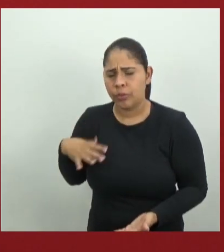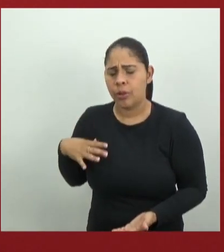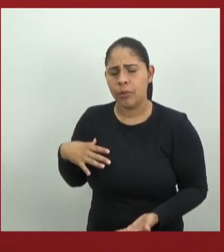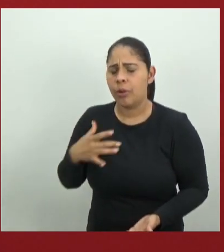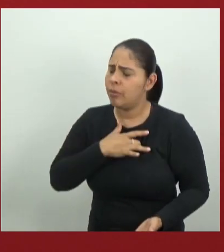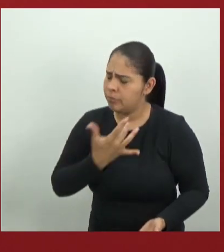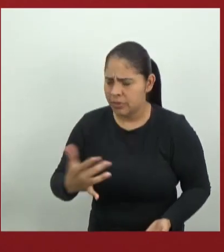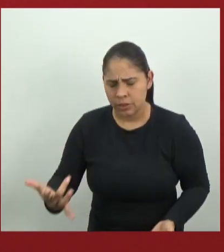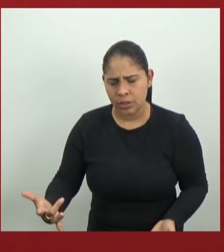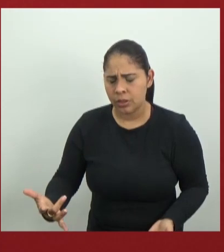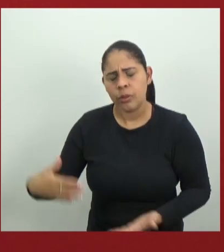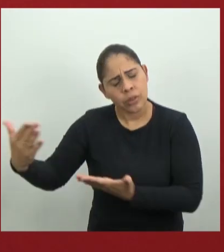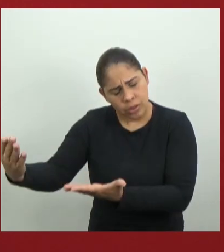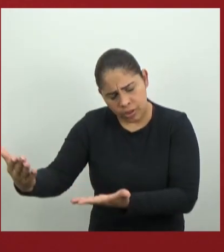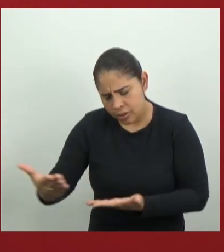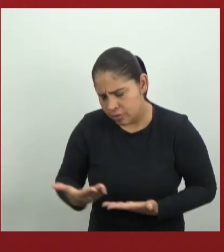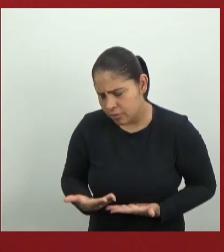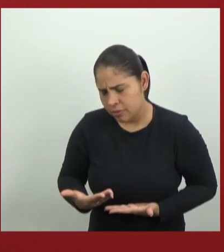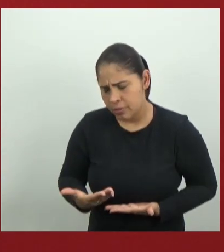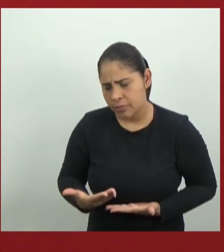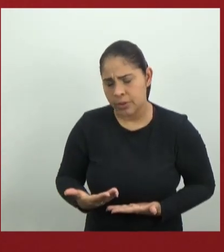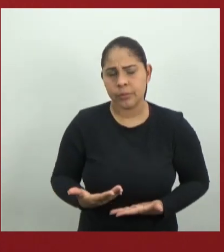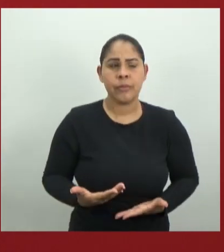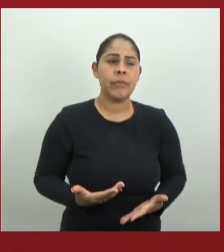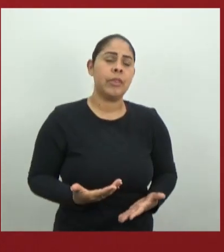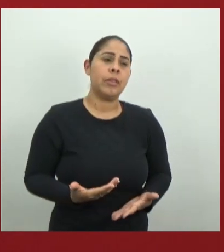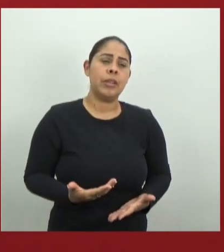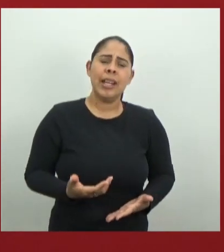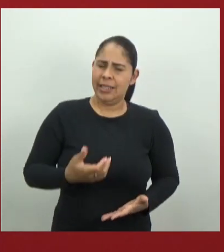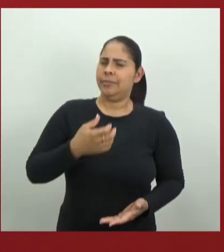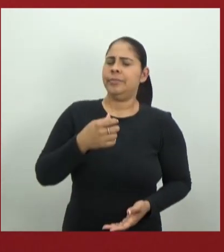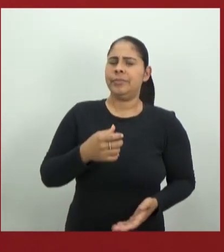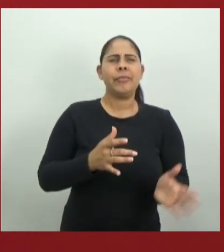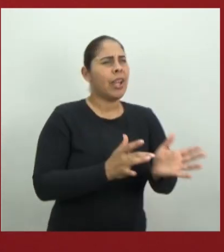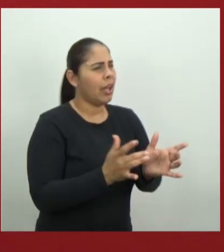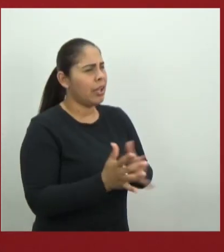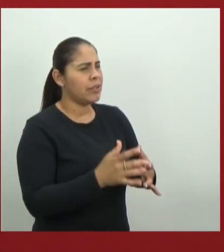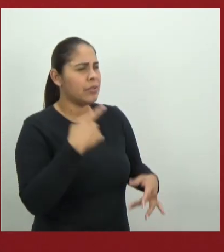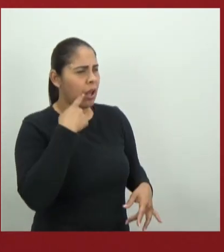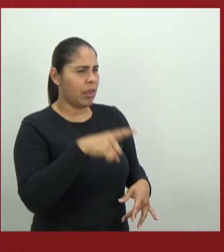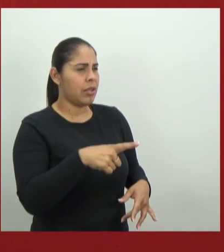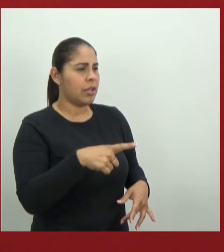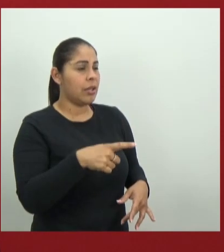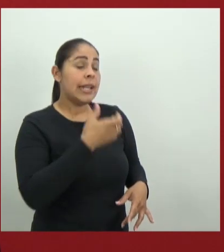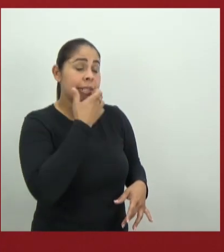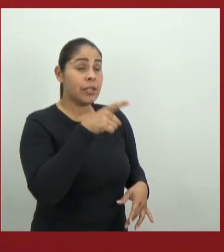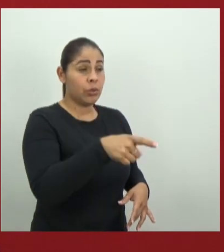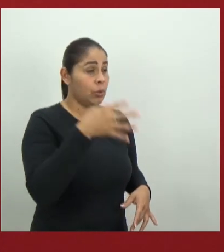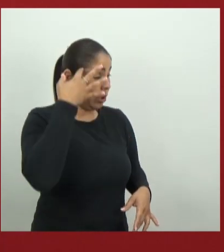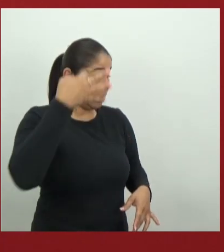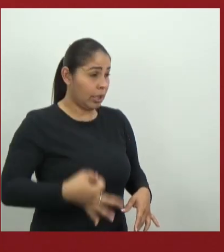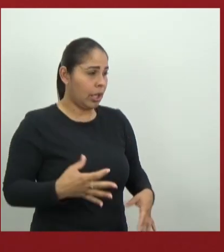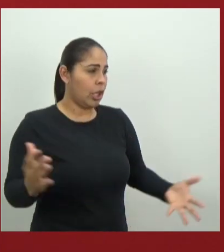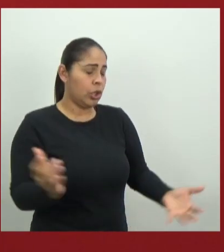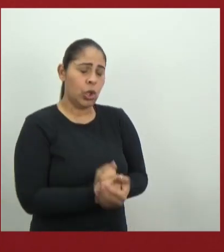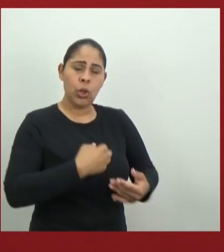Jesús dijo, si puedes hacer algo, al que cree todo es posible. Inmediatamente